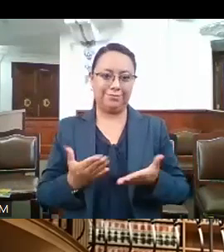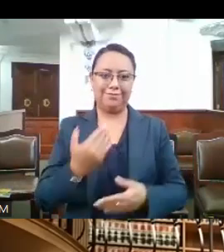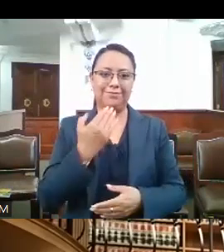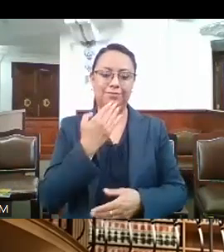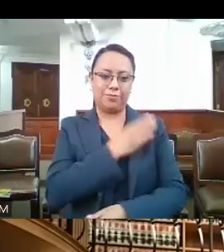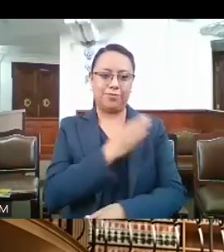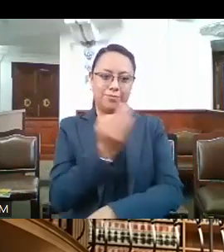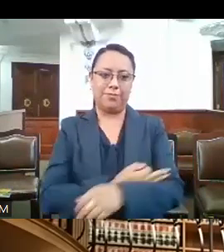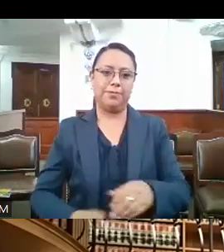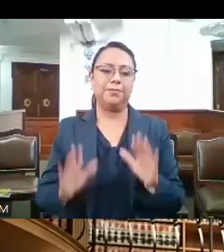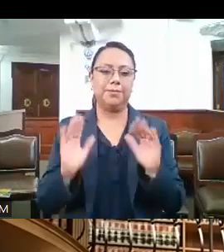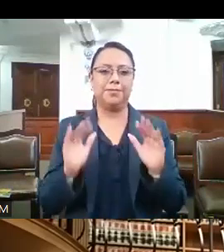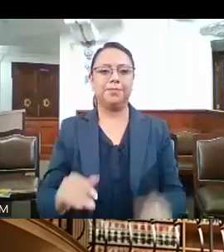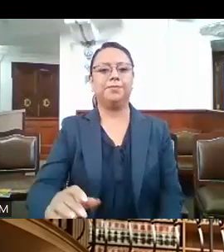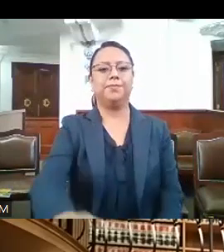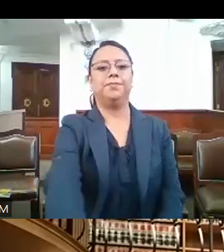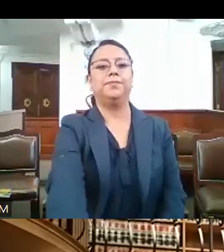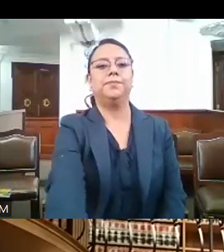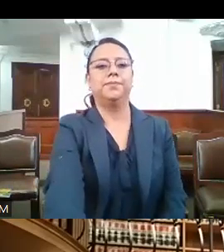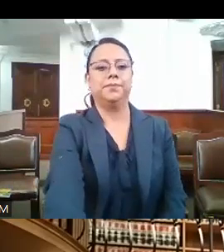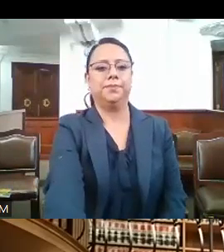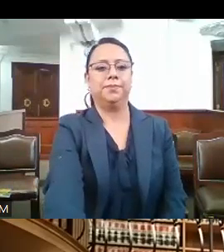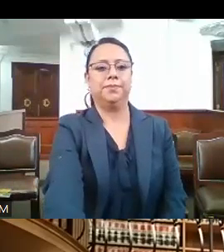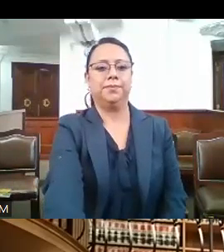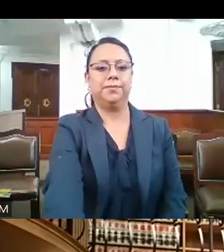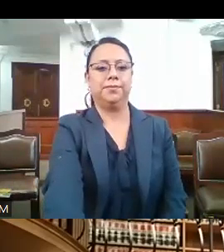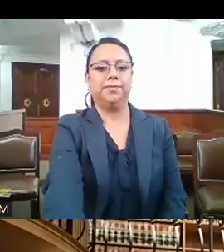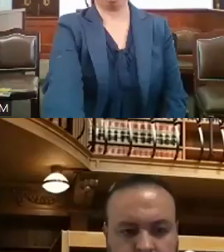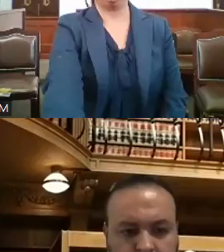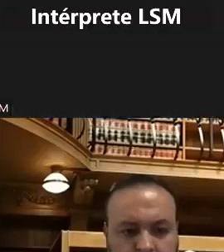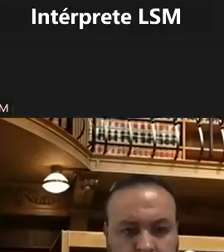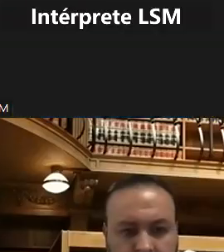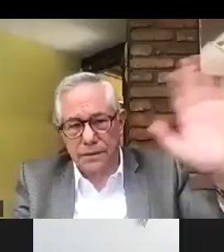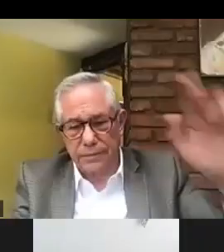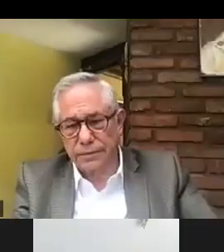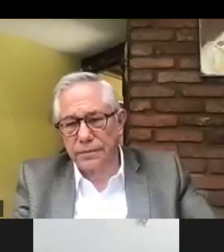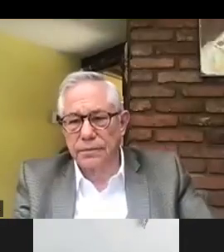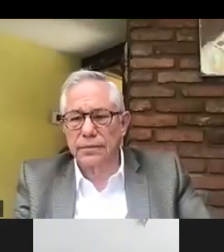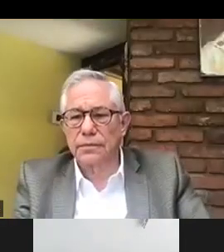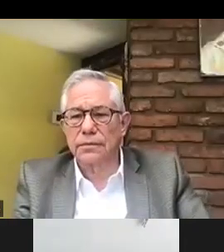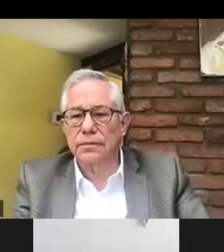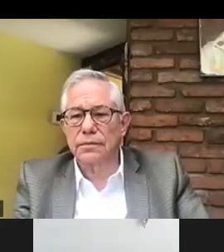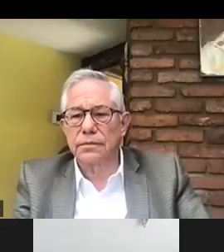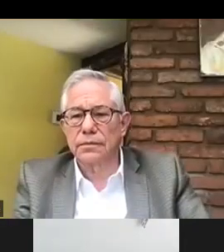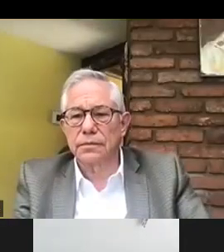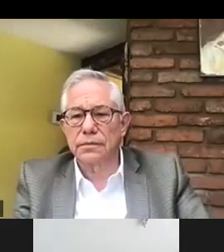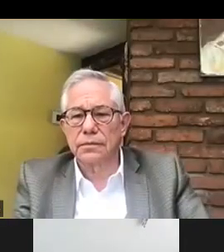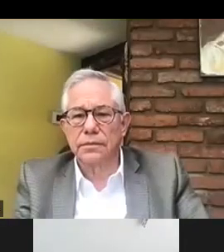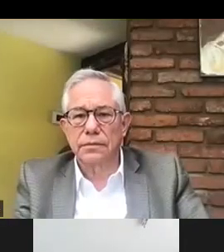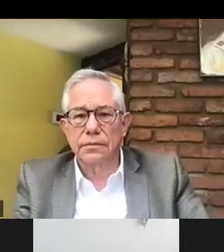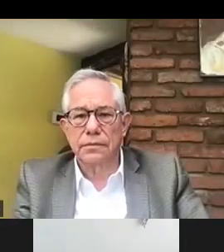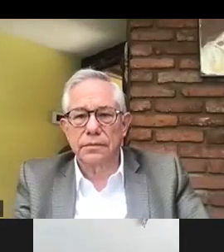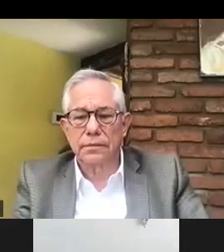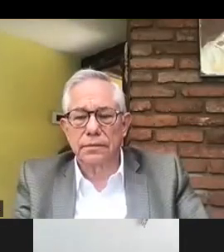tarde. Buena tarde a todos. Gracias, amigo Gaviño. Buenas tardes. Hasta luego, gracias. Hasta luego. Yurincho, Nancy. Hola,